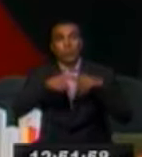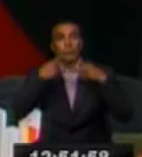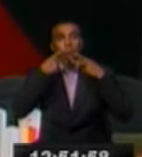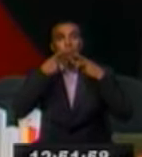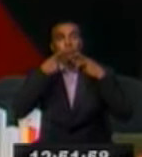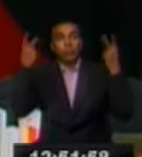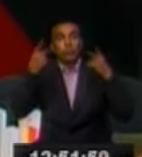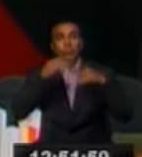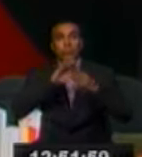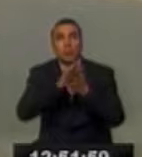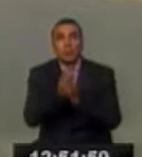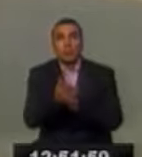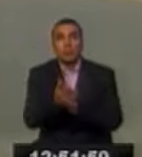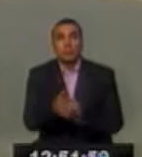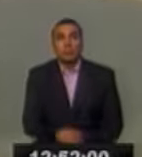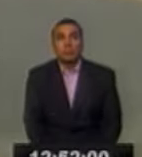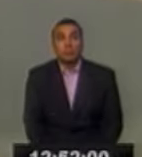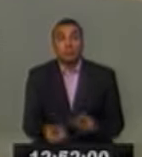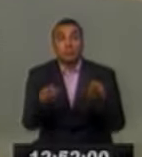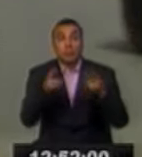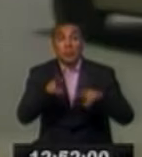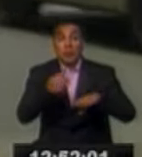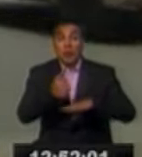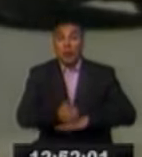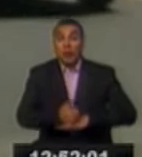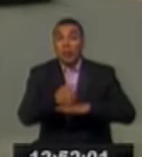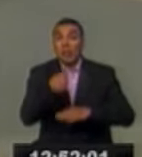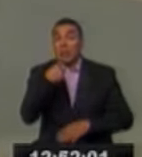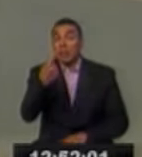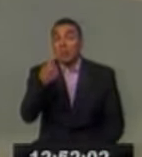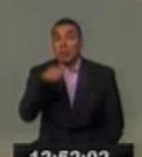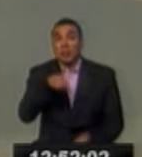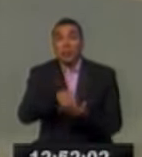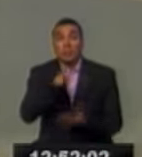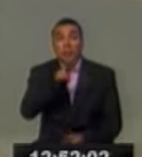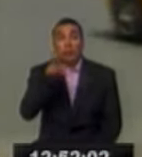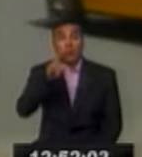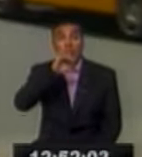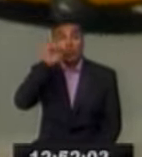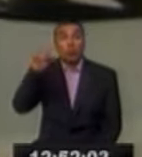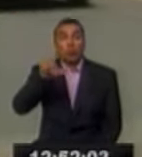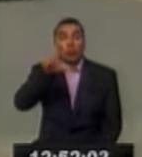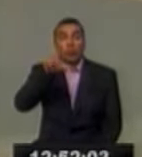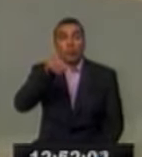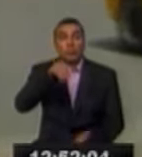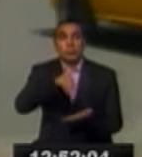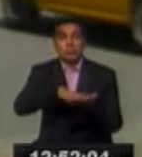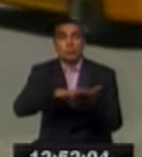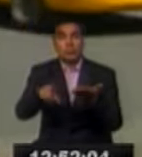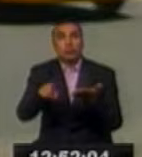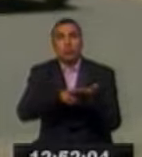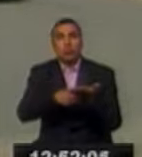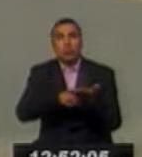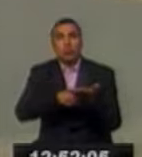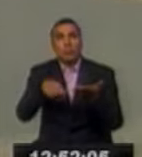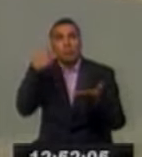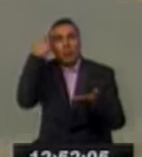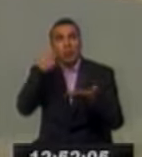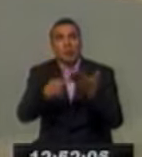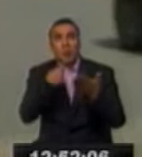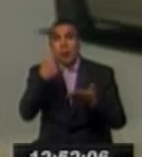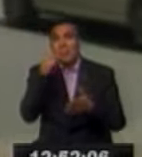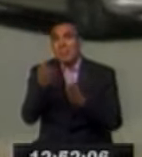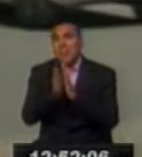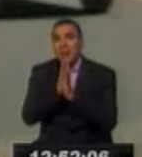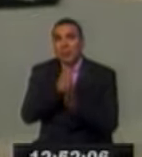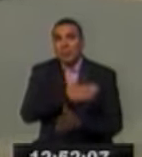existe pronunciamiento. Finalmente, las autoridades aseguraron que para el 22 de julio estaría fijada la audiencia tras esos recursos de acción de protección